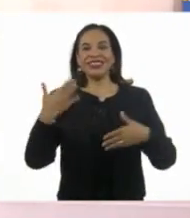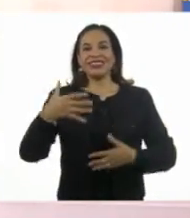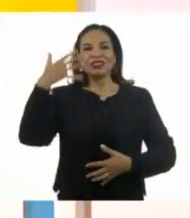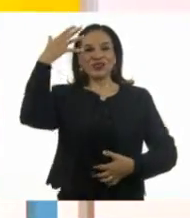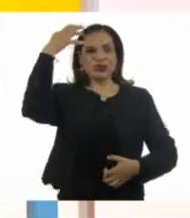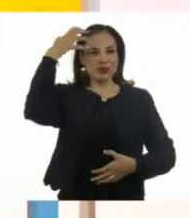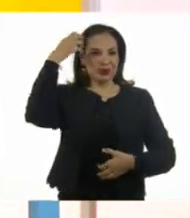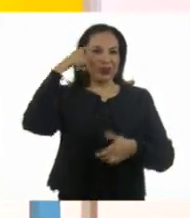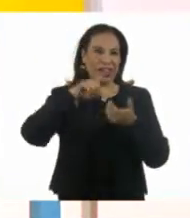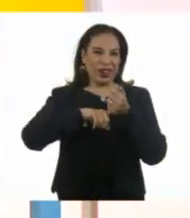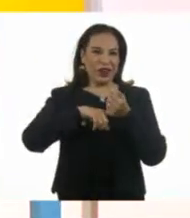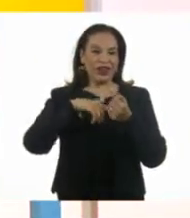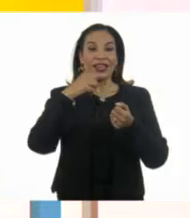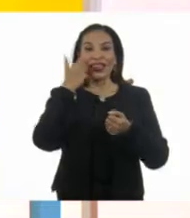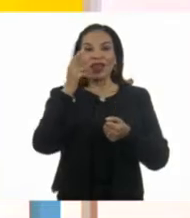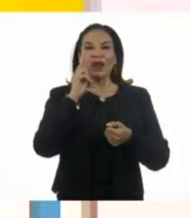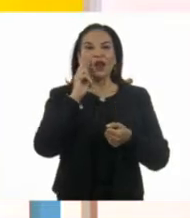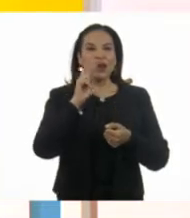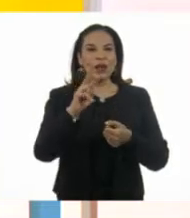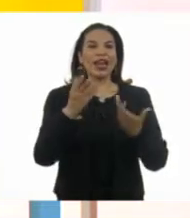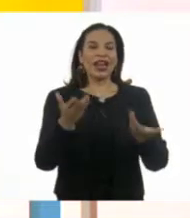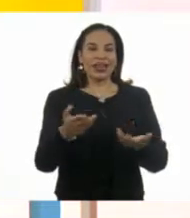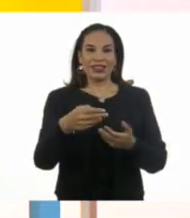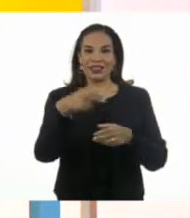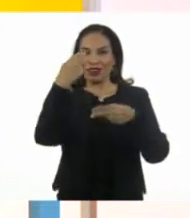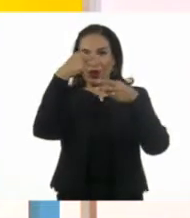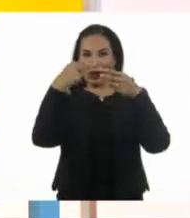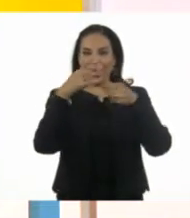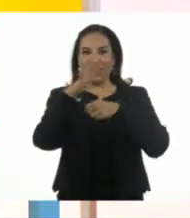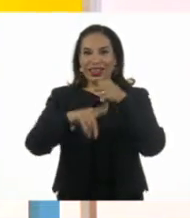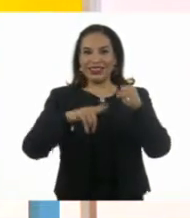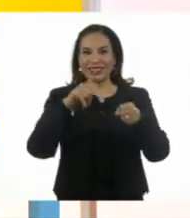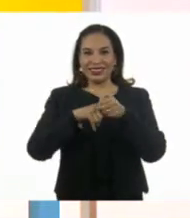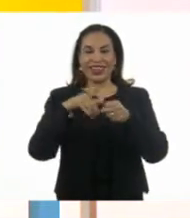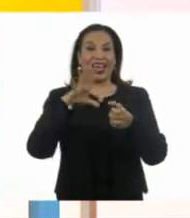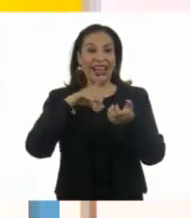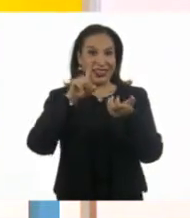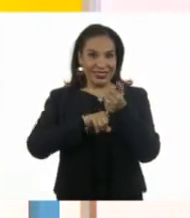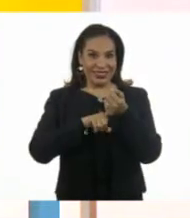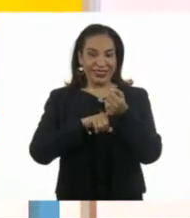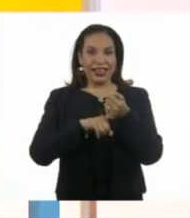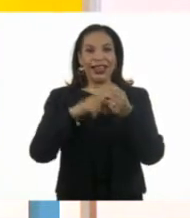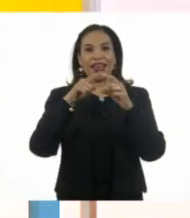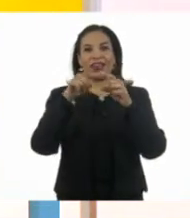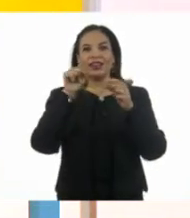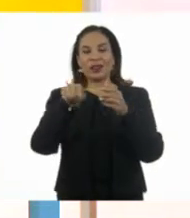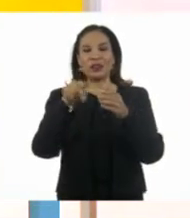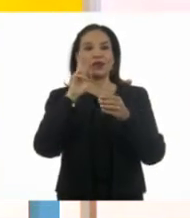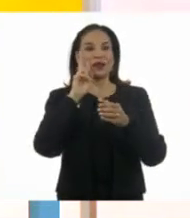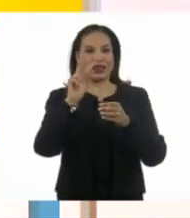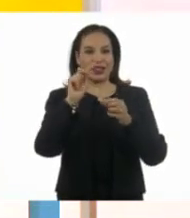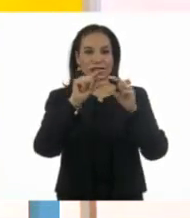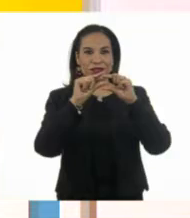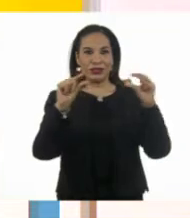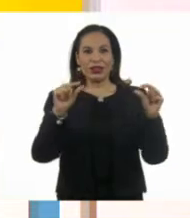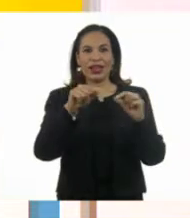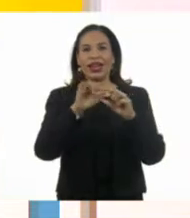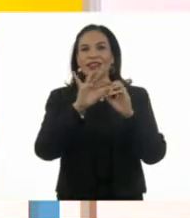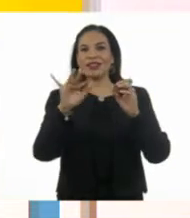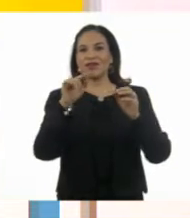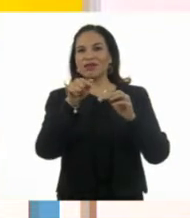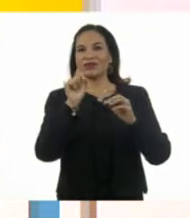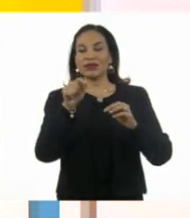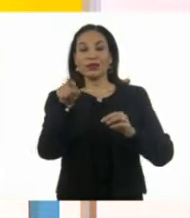orangután y quiero que identifiquen los nombres de los animales que vienen ahí. Abajo en su televisor va a venir la